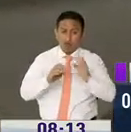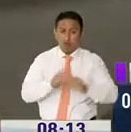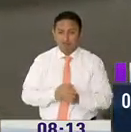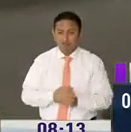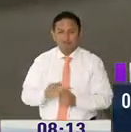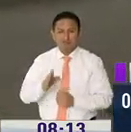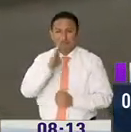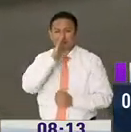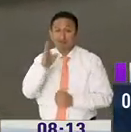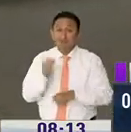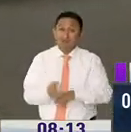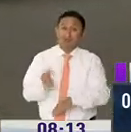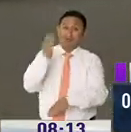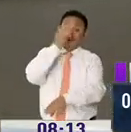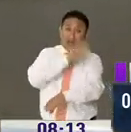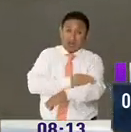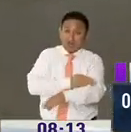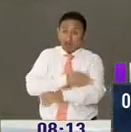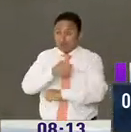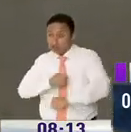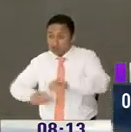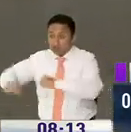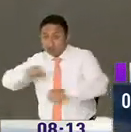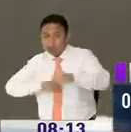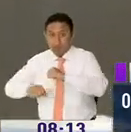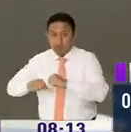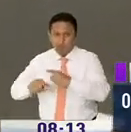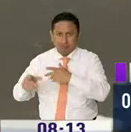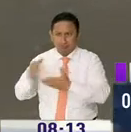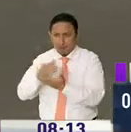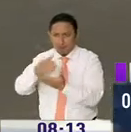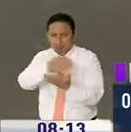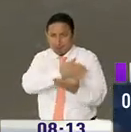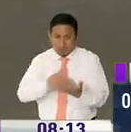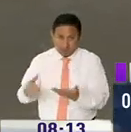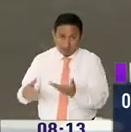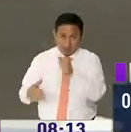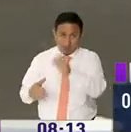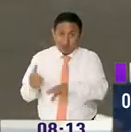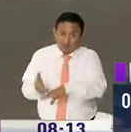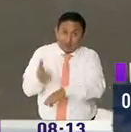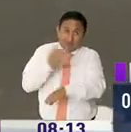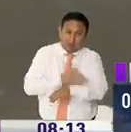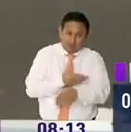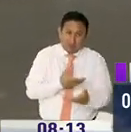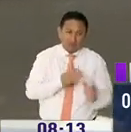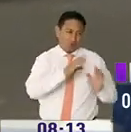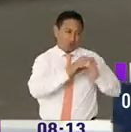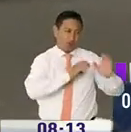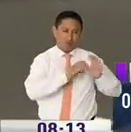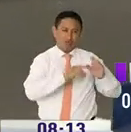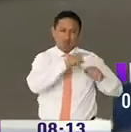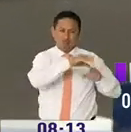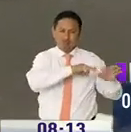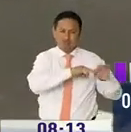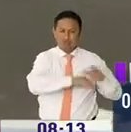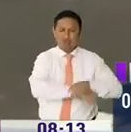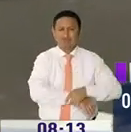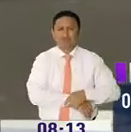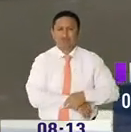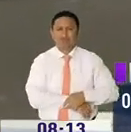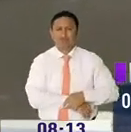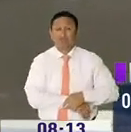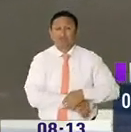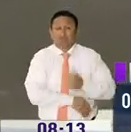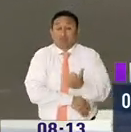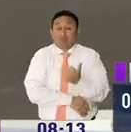hacemos, antes de hacer un operativo, un macro operativo de desalojo de personas o de mercancías, siempre conversamos con las personas. Y